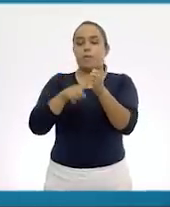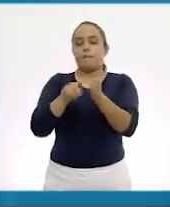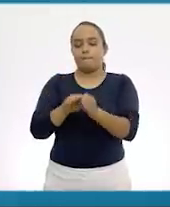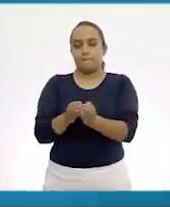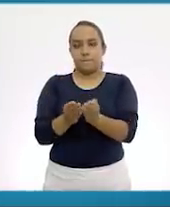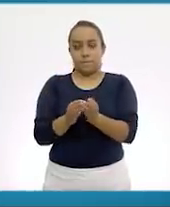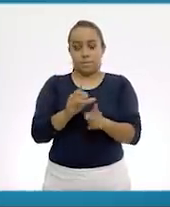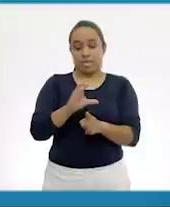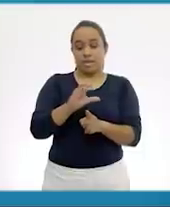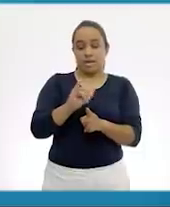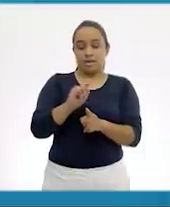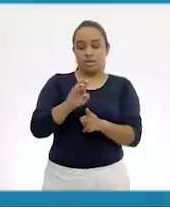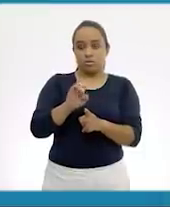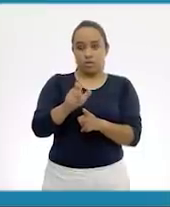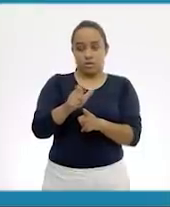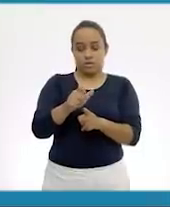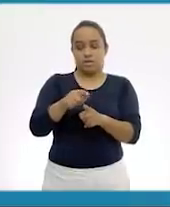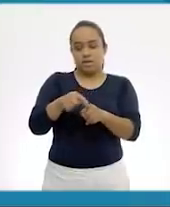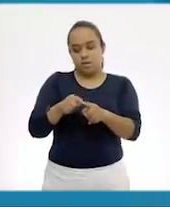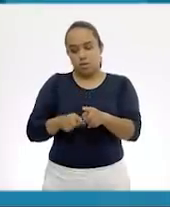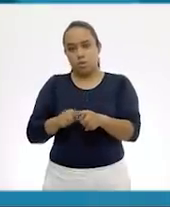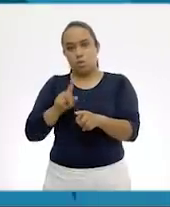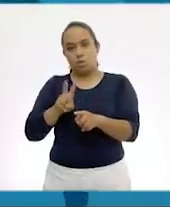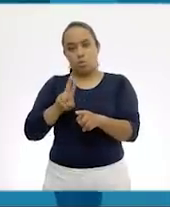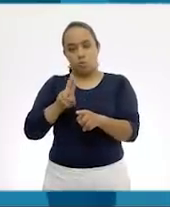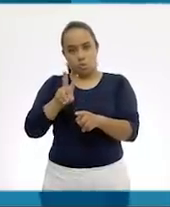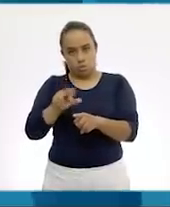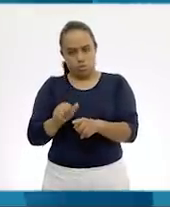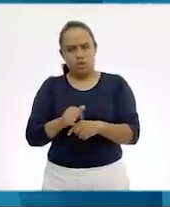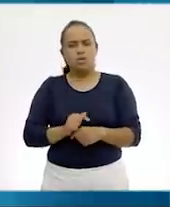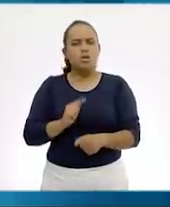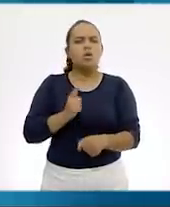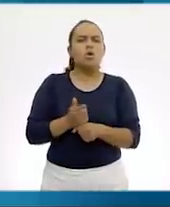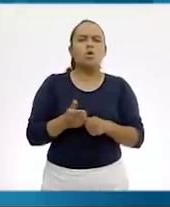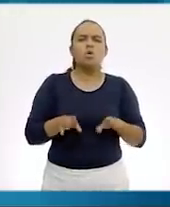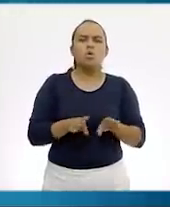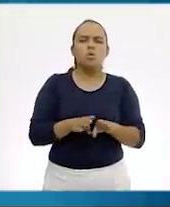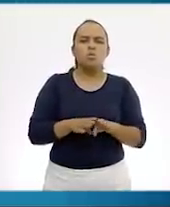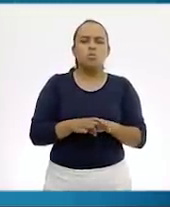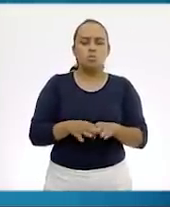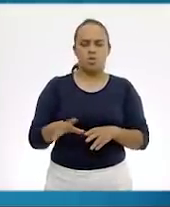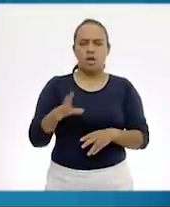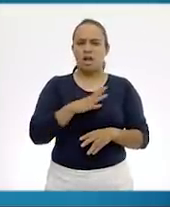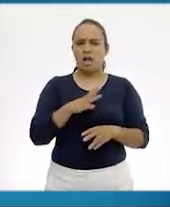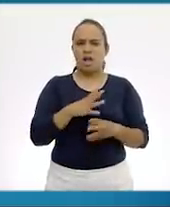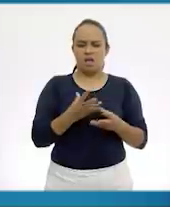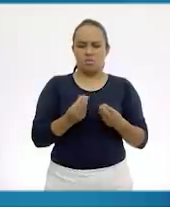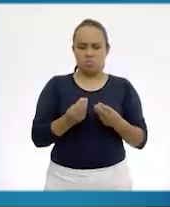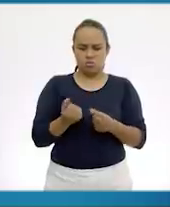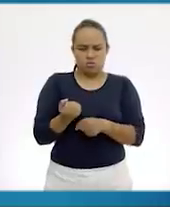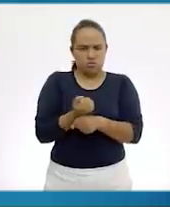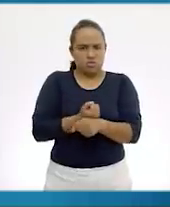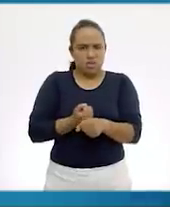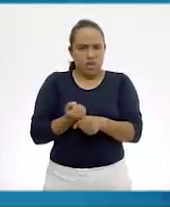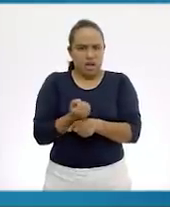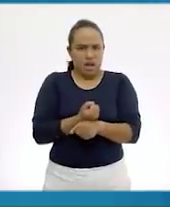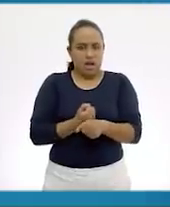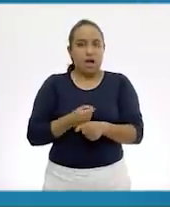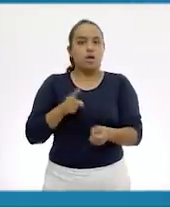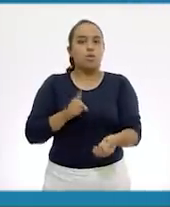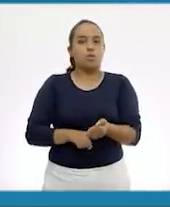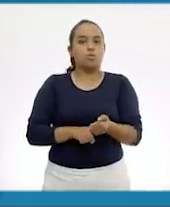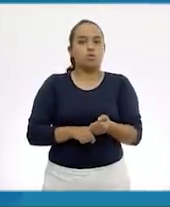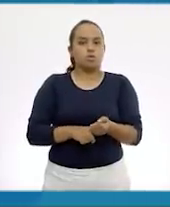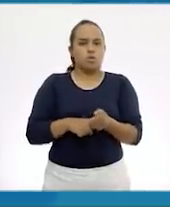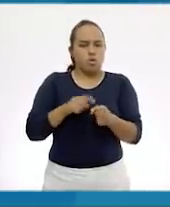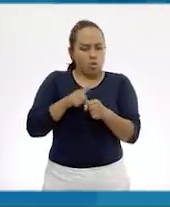desde el clítoris a la horquilla de la vulva. Se pueden identificar porque tienen una gran cantidad de vasos sanguíneos que les dan